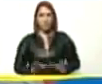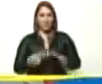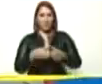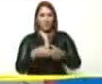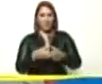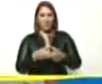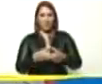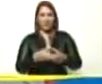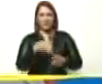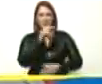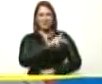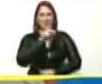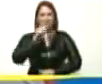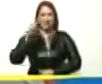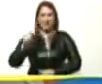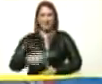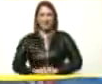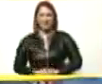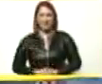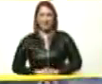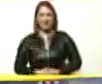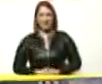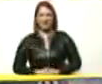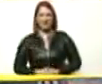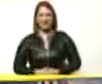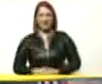Patria para Todos, Ylenia Medina,